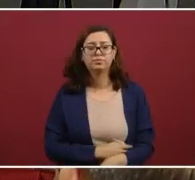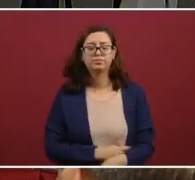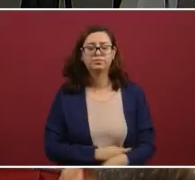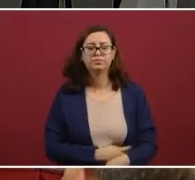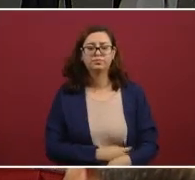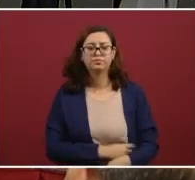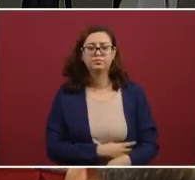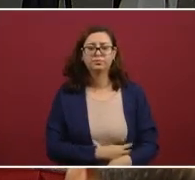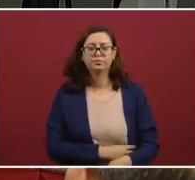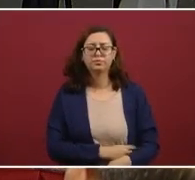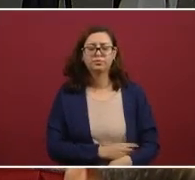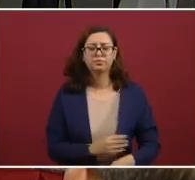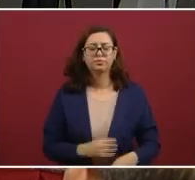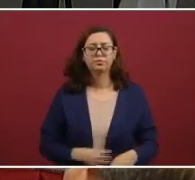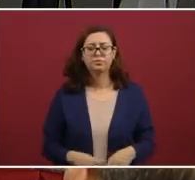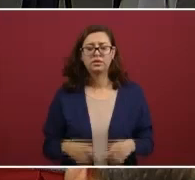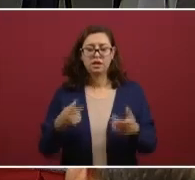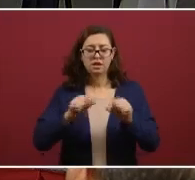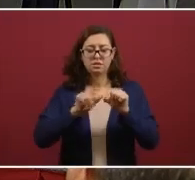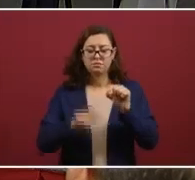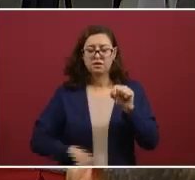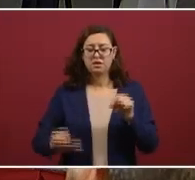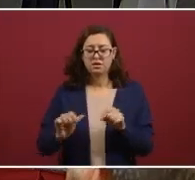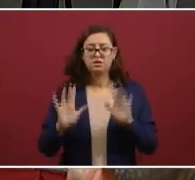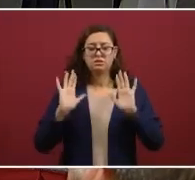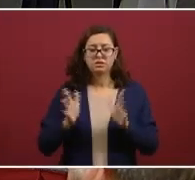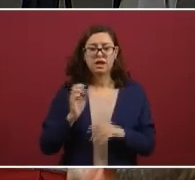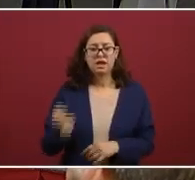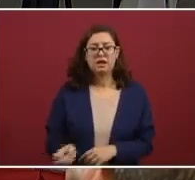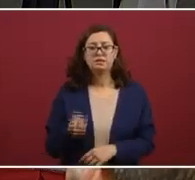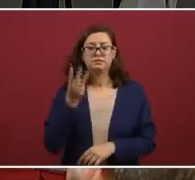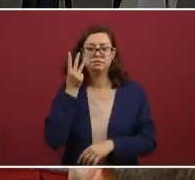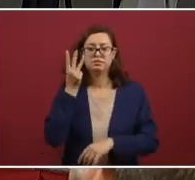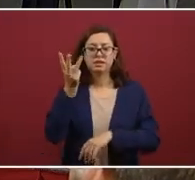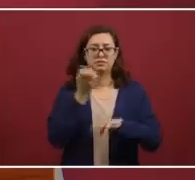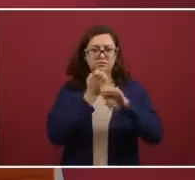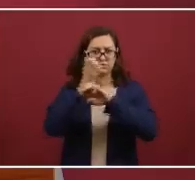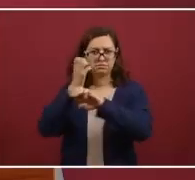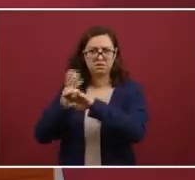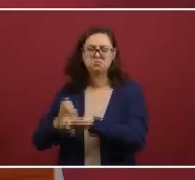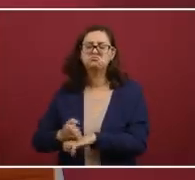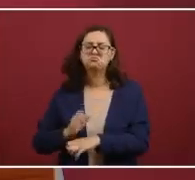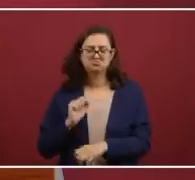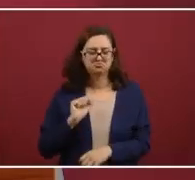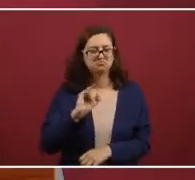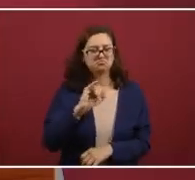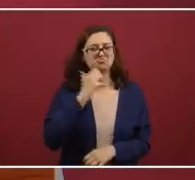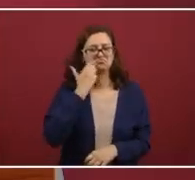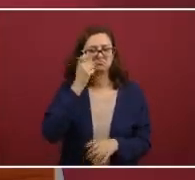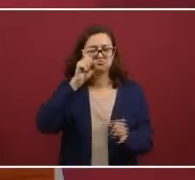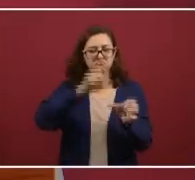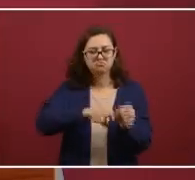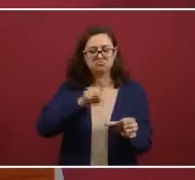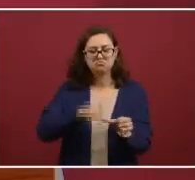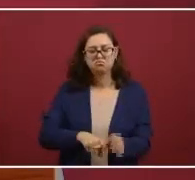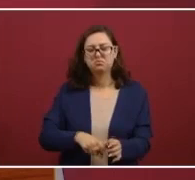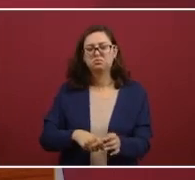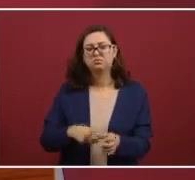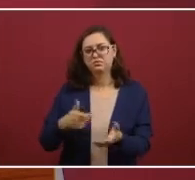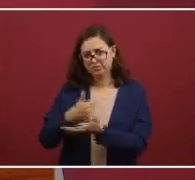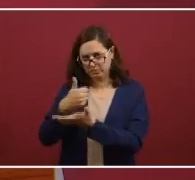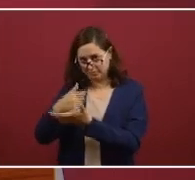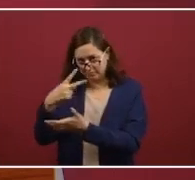México se ha contemplado la participación de 3 estados de la República en 5 municipios. En el Estado de México, en el municipio